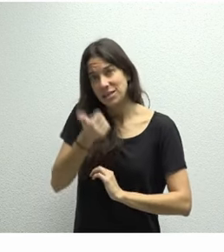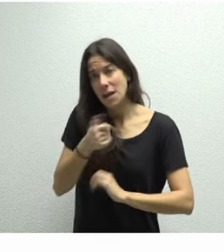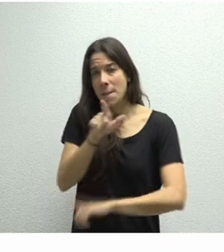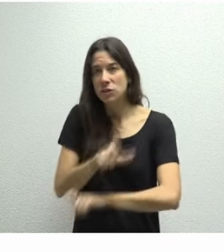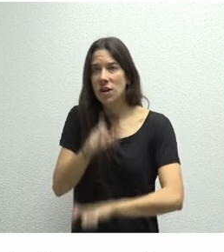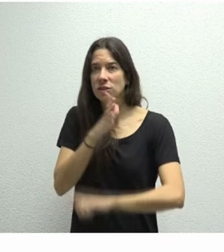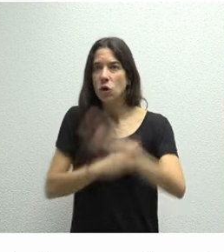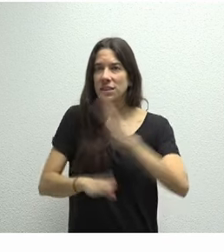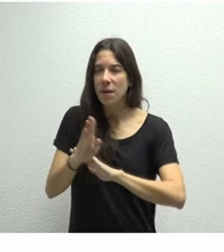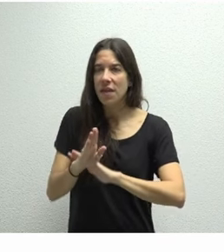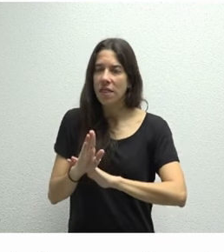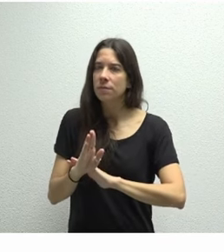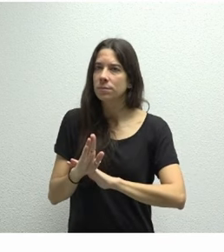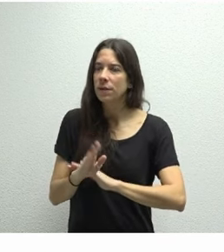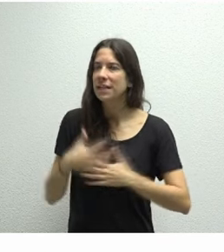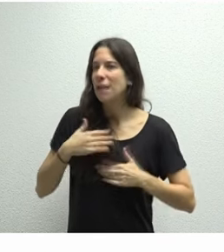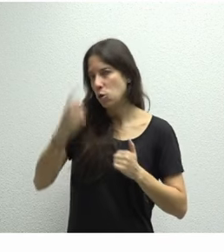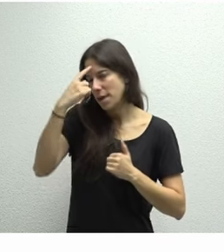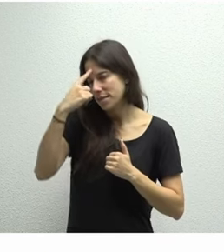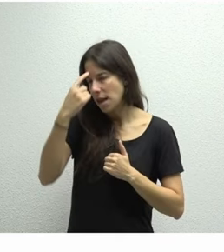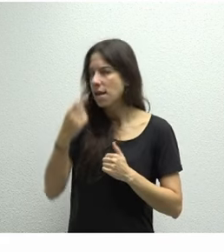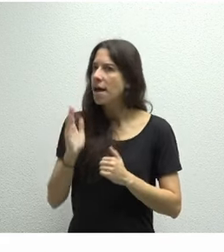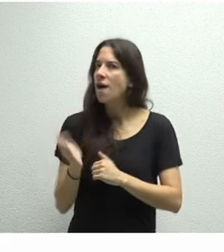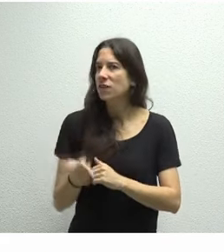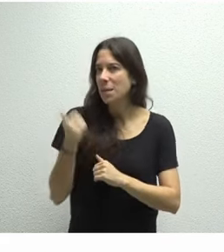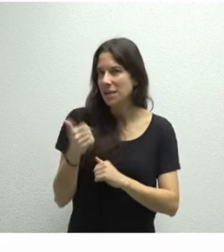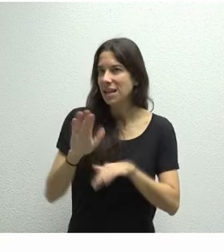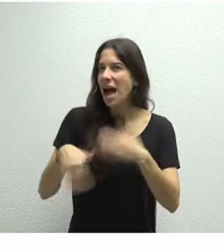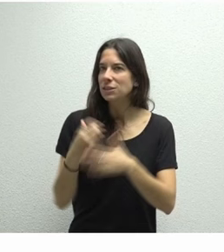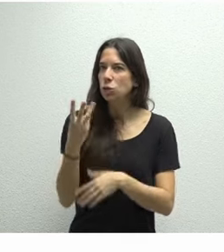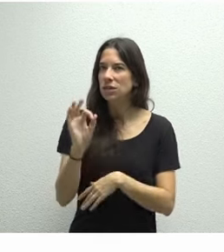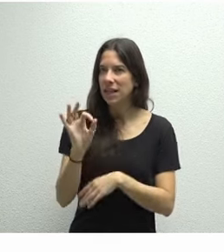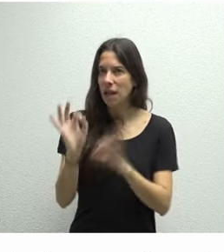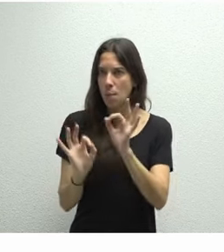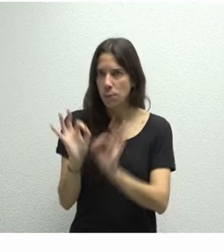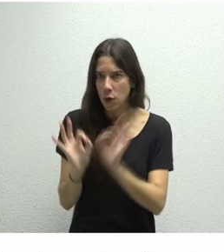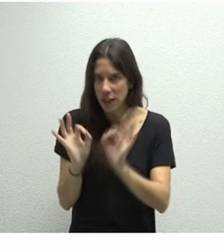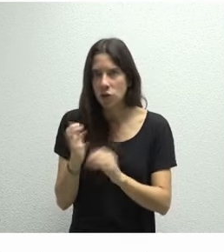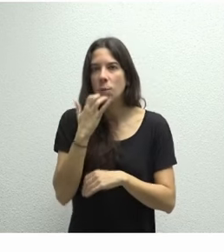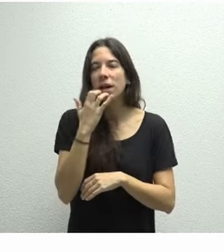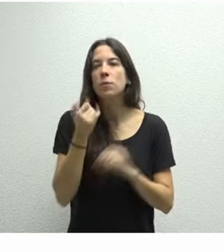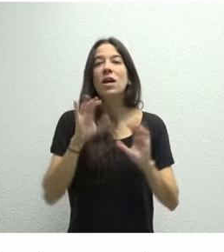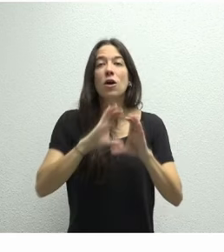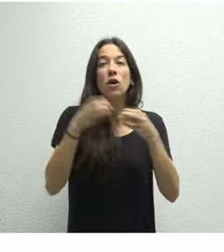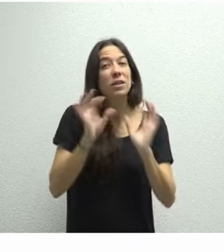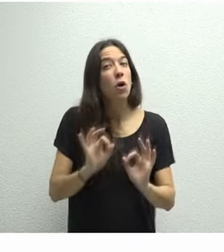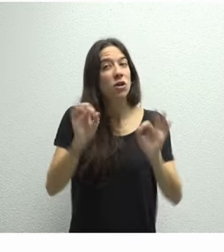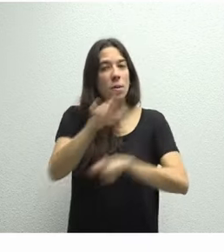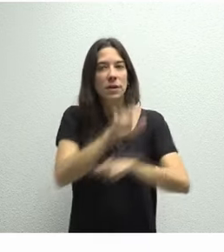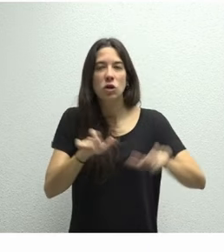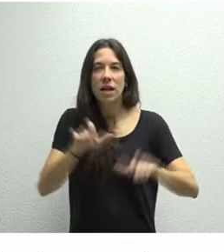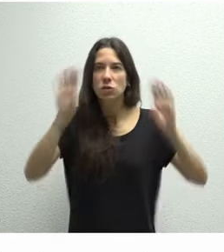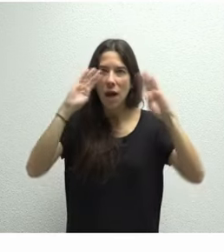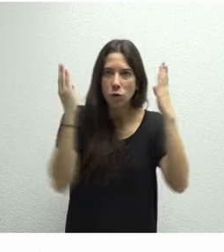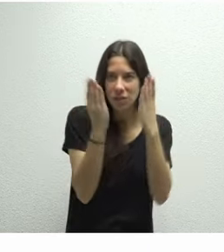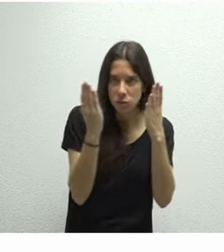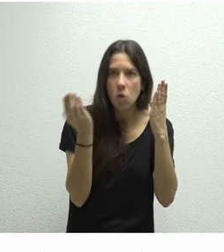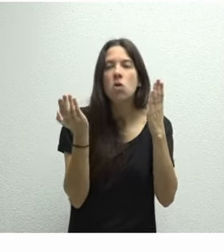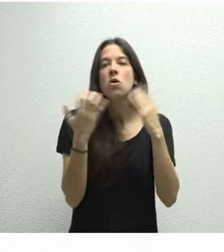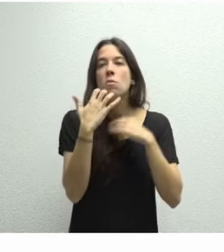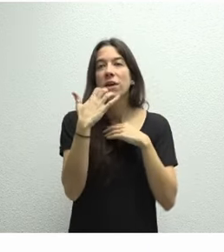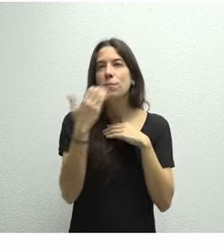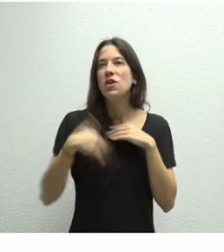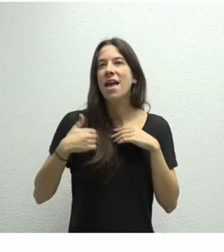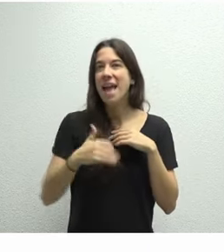algunos estudios internacionales que veíamos días atrás Pues el en el colectivo en concreto por ejemplo de personas con trastornos del espectro de autismo llega